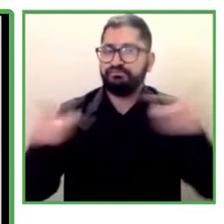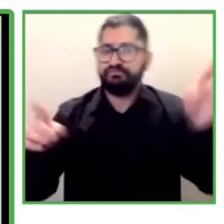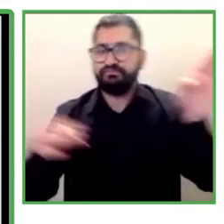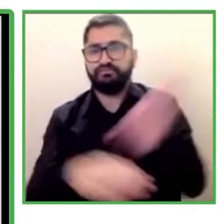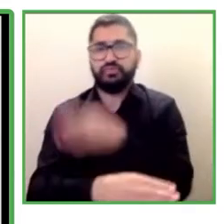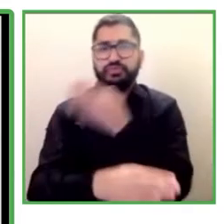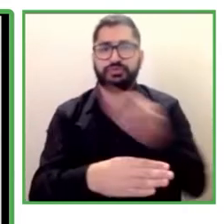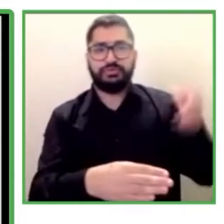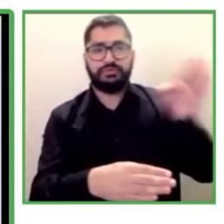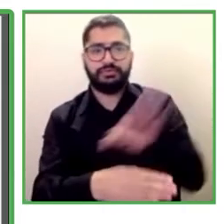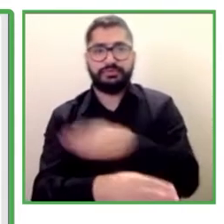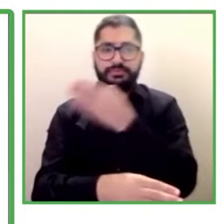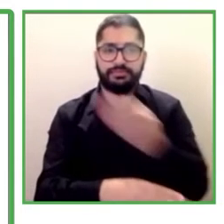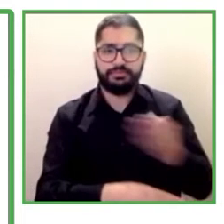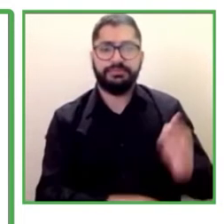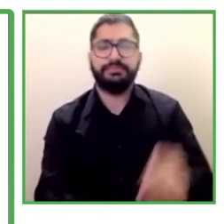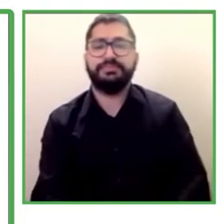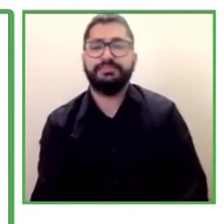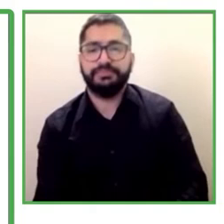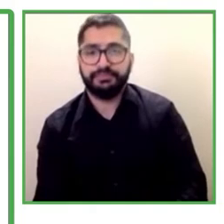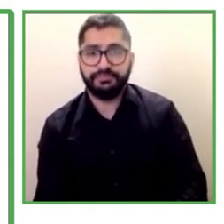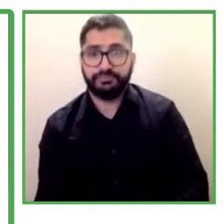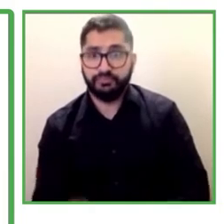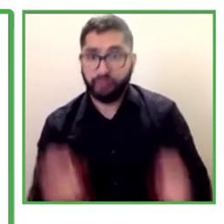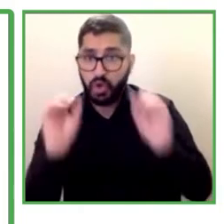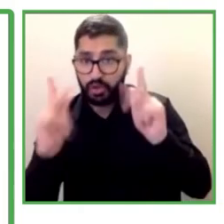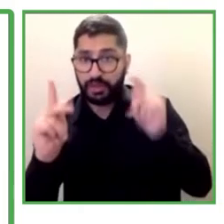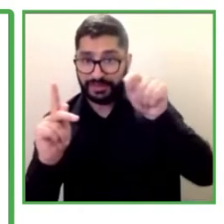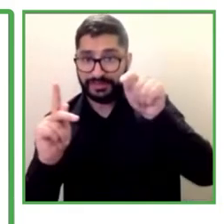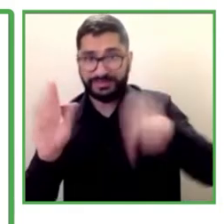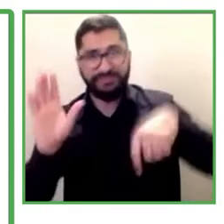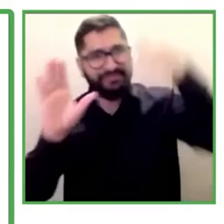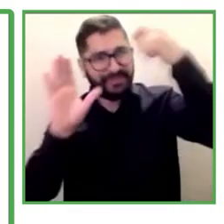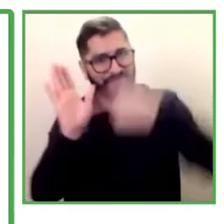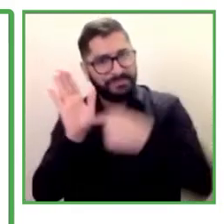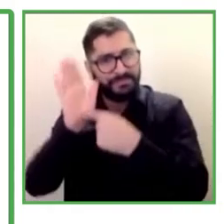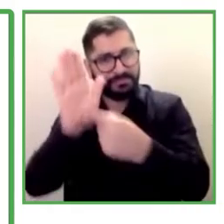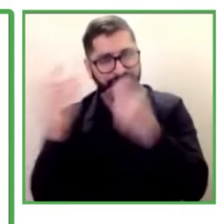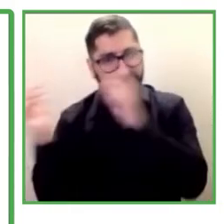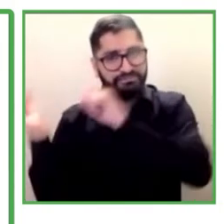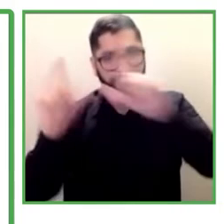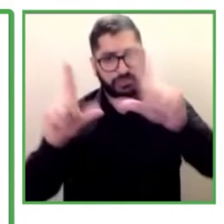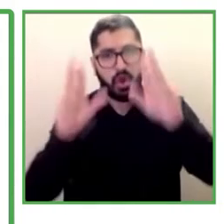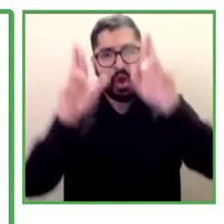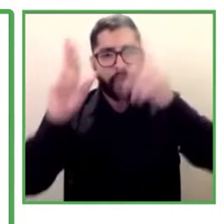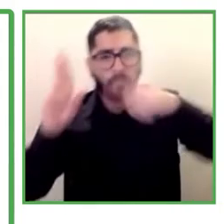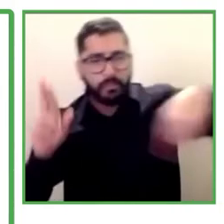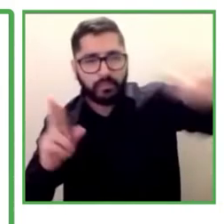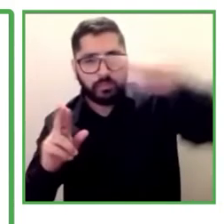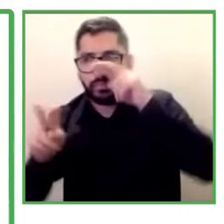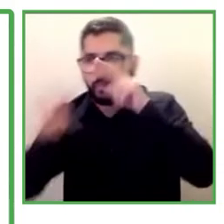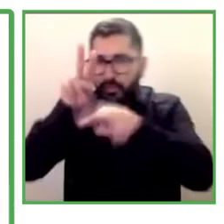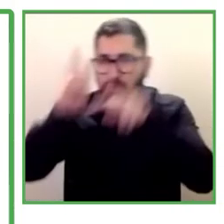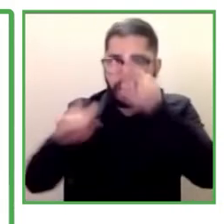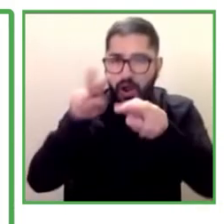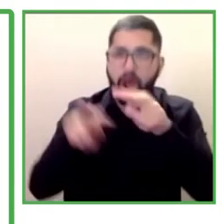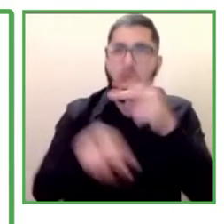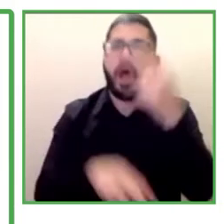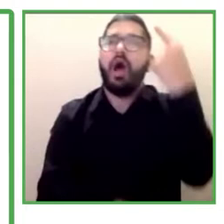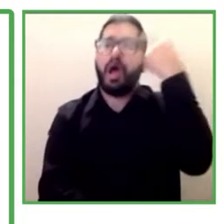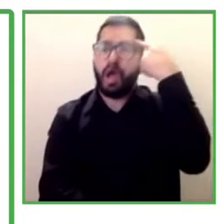Bueno, con este video espero que hayan tenido una mirada general de lo que es el programa Pacto de